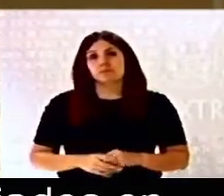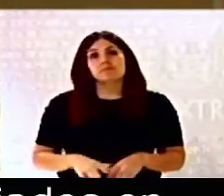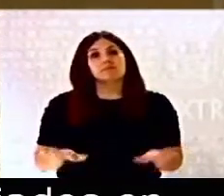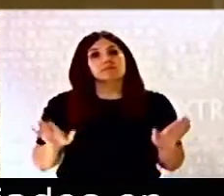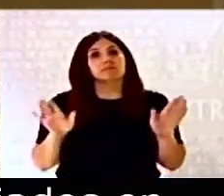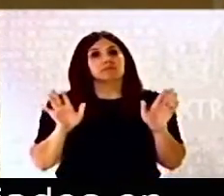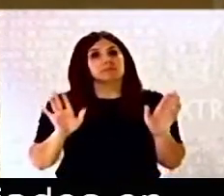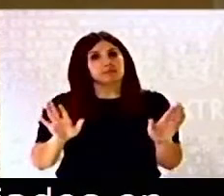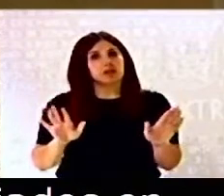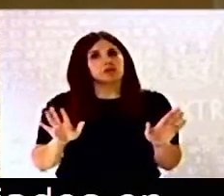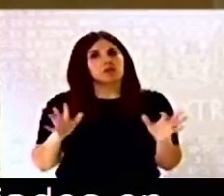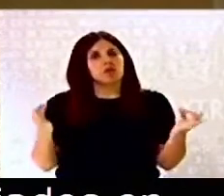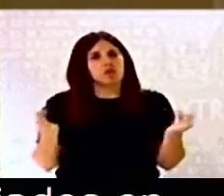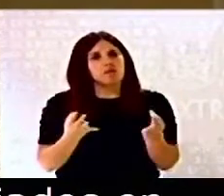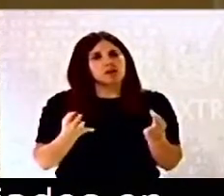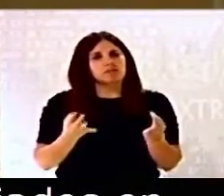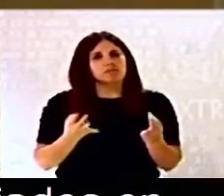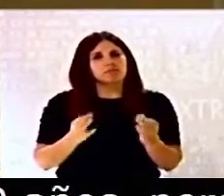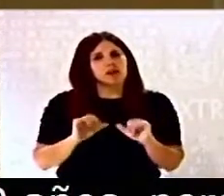pero nos tiene que empezar a preocupar